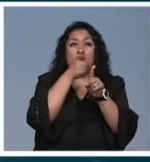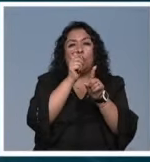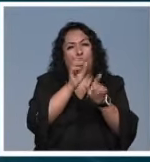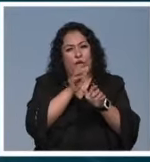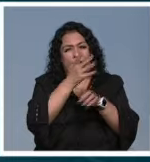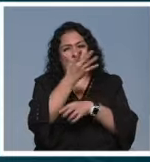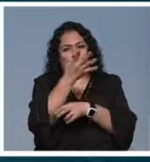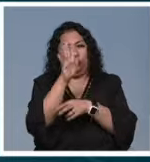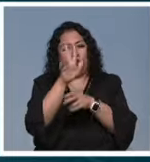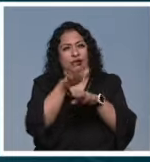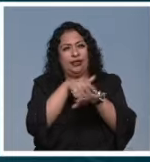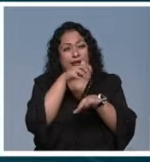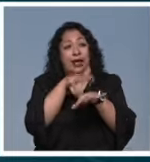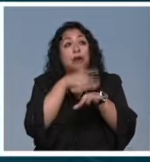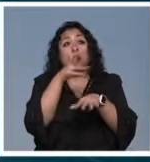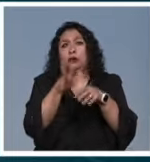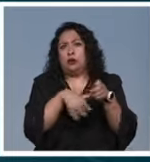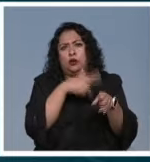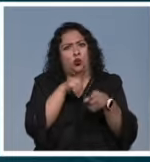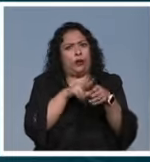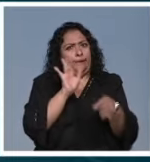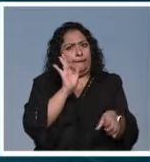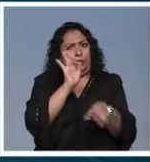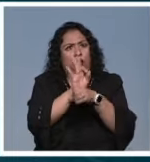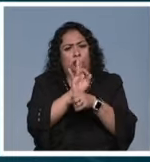el bosque de Tlalpan como área natural protegida.